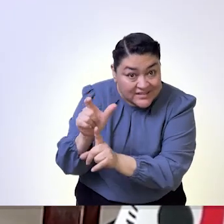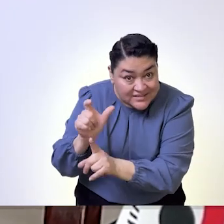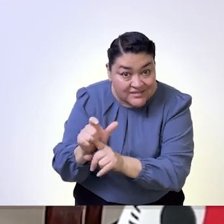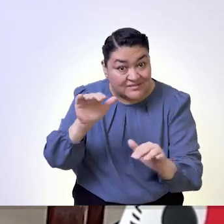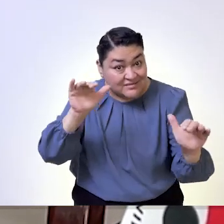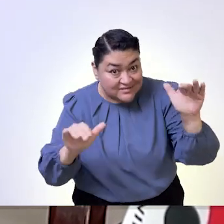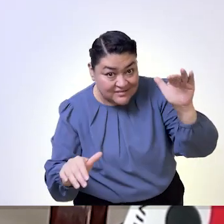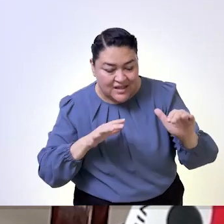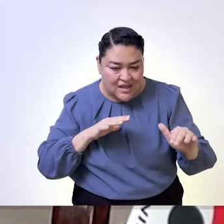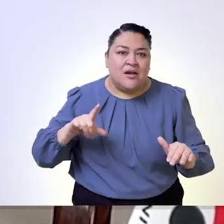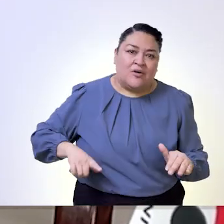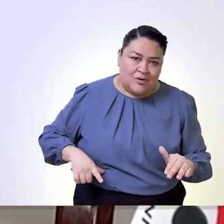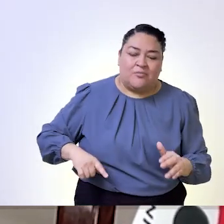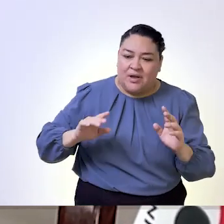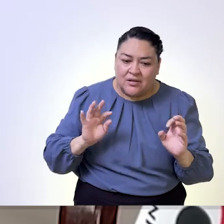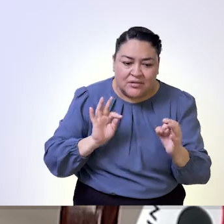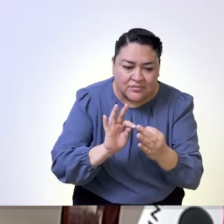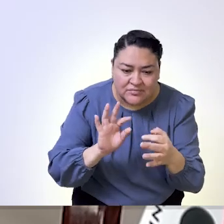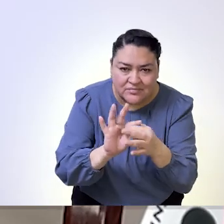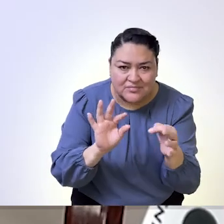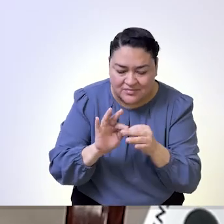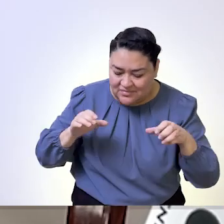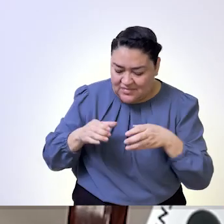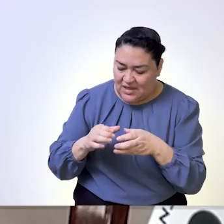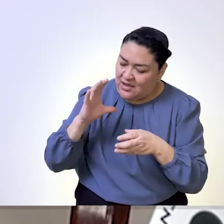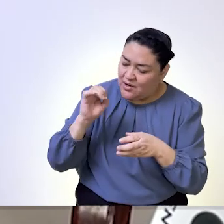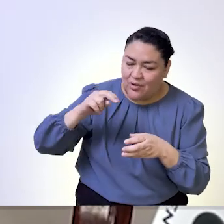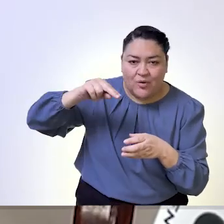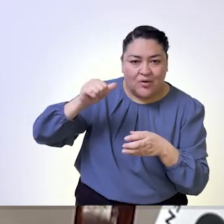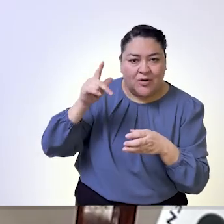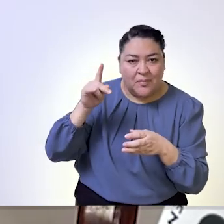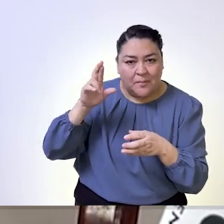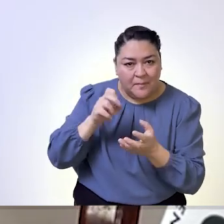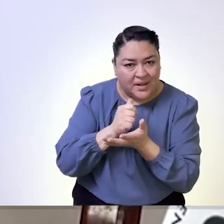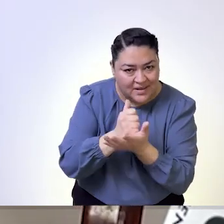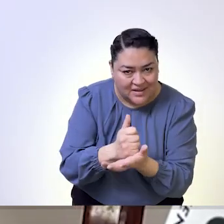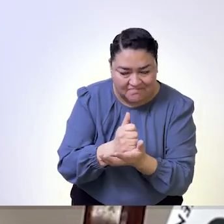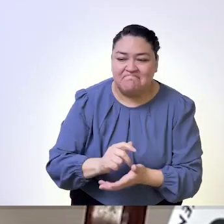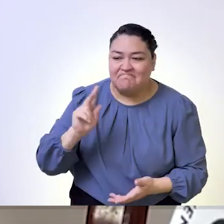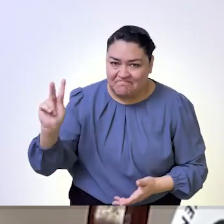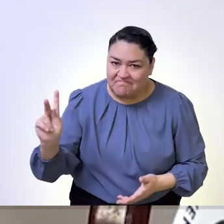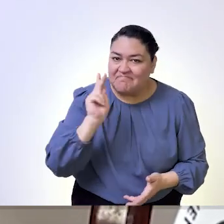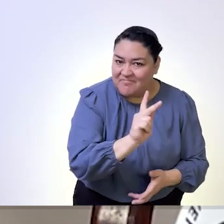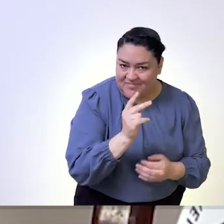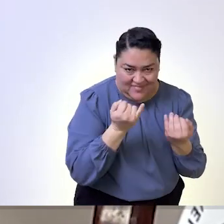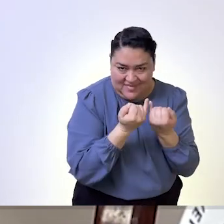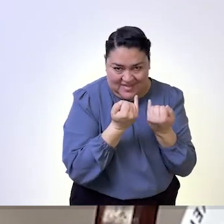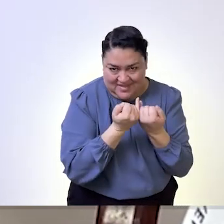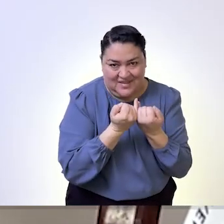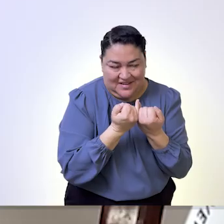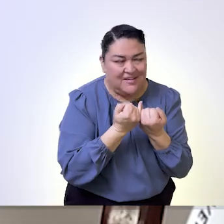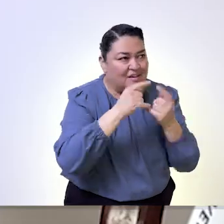defensa de los derechos, en donde el CONAPRED nace, ¿no? Entonces, por eso, pues de manera muy similar con